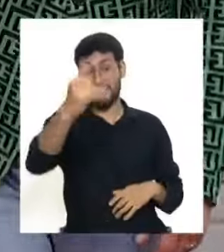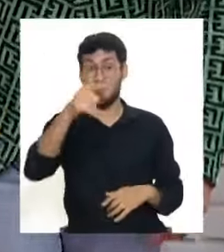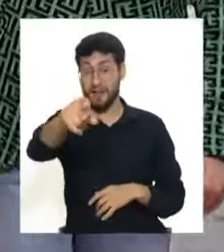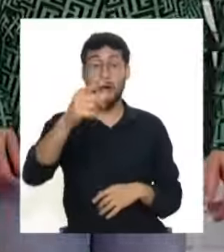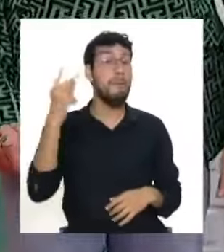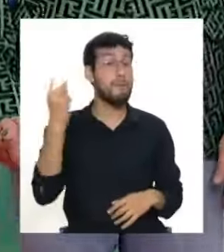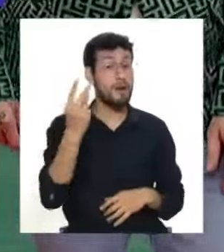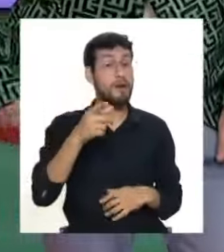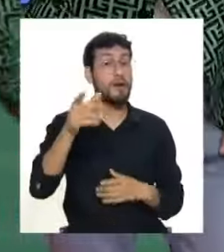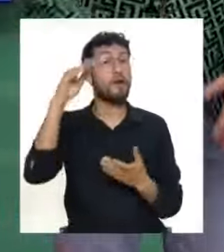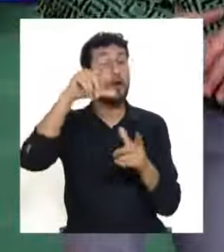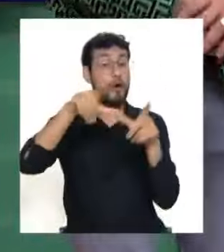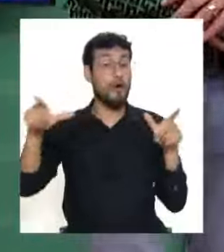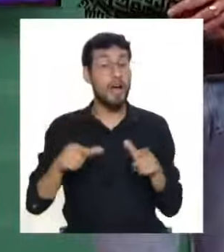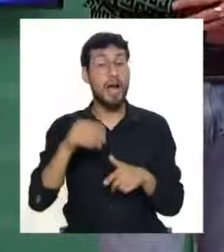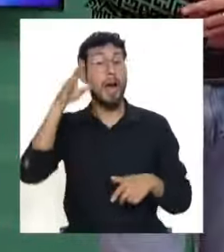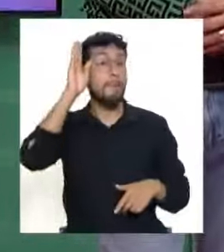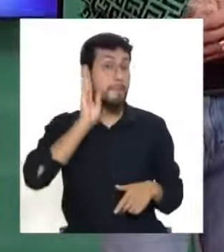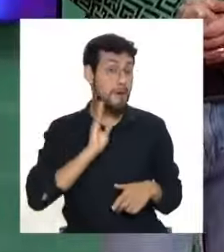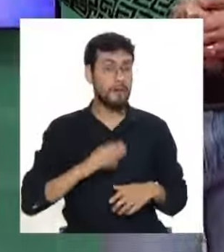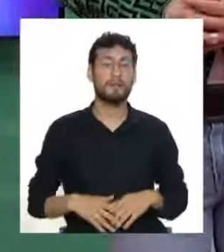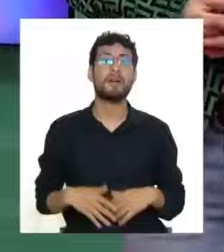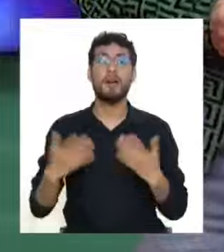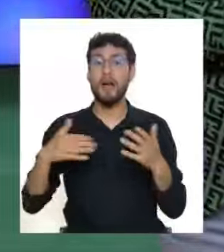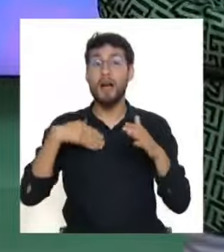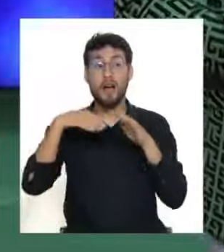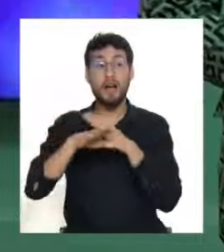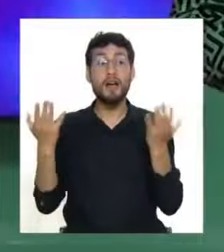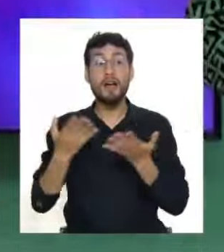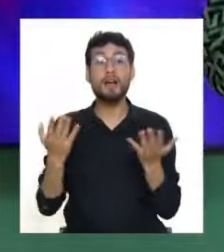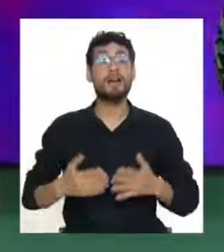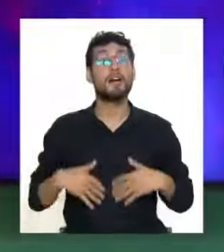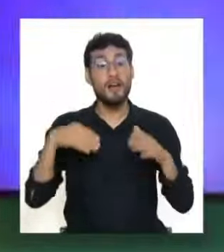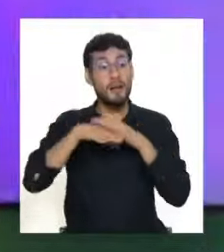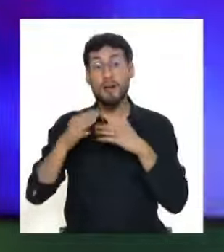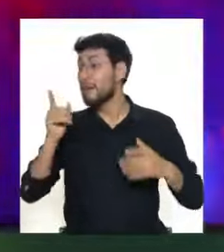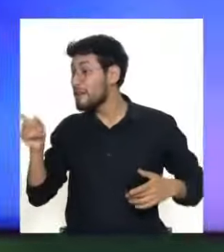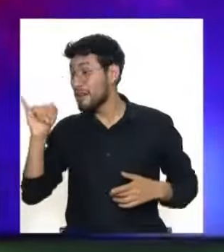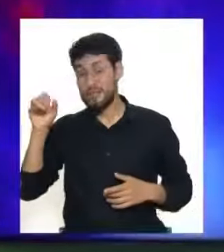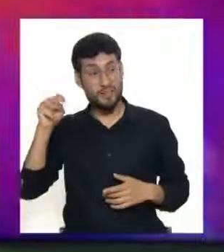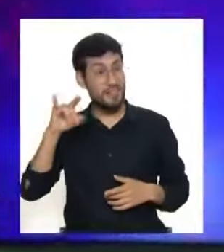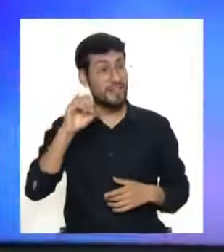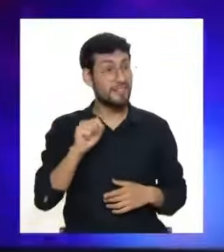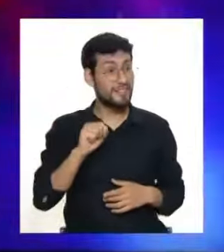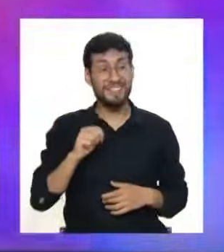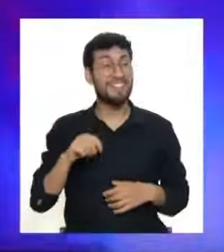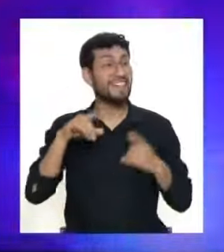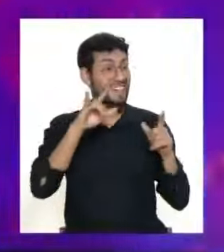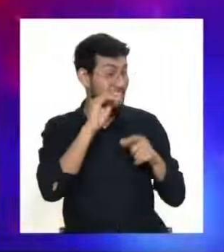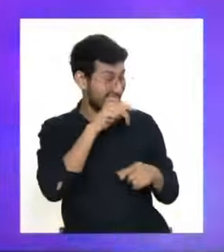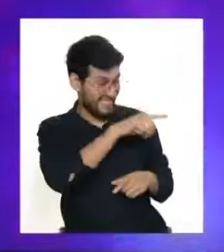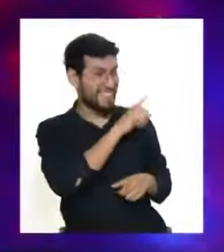El viernes, Centro de Convenciones Barranco. Las entradas están ya disponibles en Jainas. Jainas. Muy